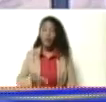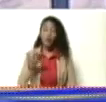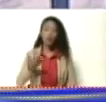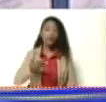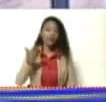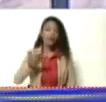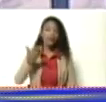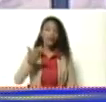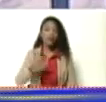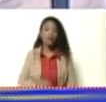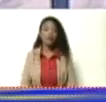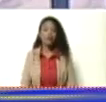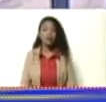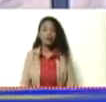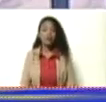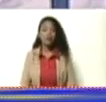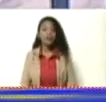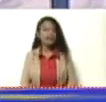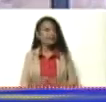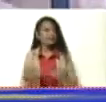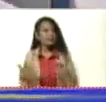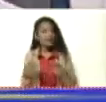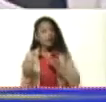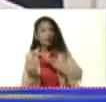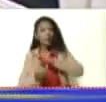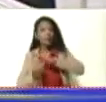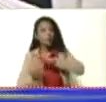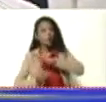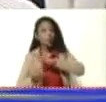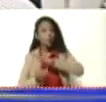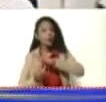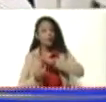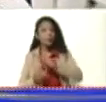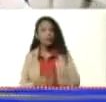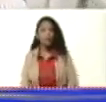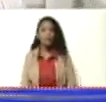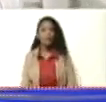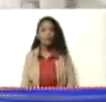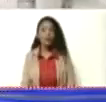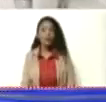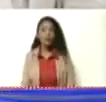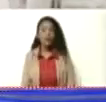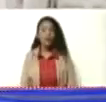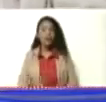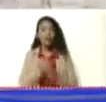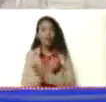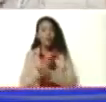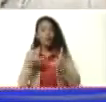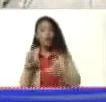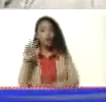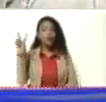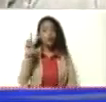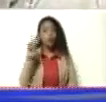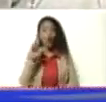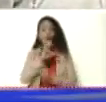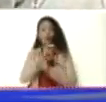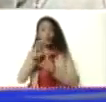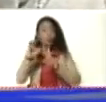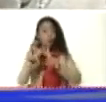importante que las instituciones de la democracia venezolana, de la